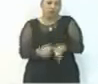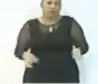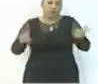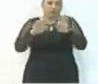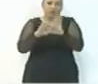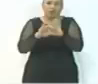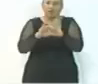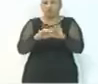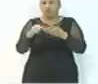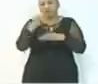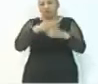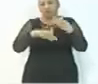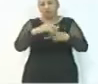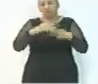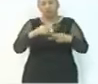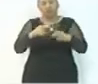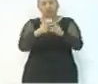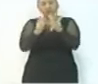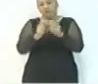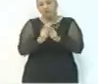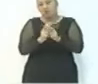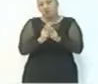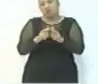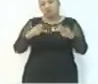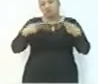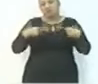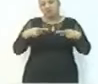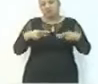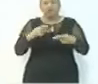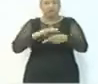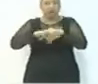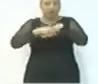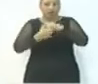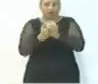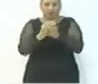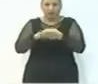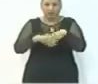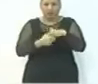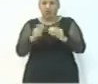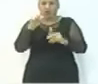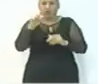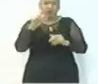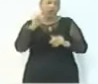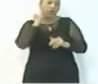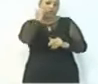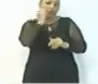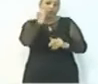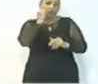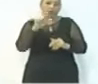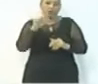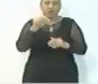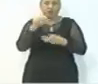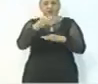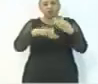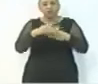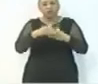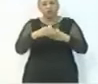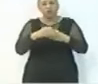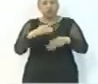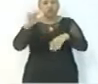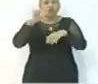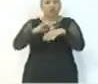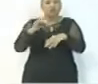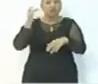las mismas que para cualquier otro grupo de población y es el lavado frecuente de manos con agua y jabón, evitar en la medida de lo posible